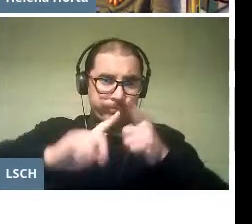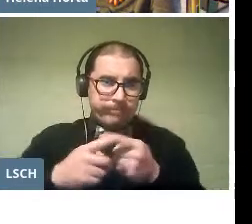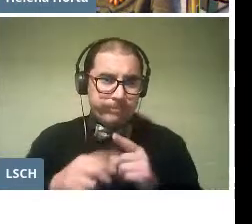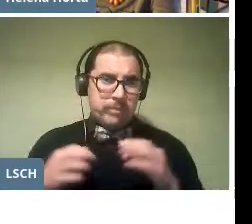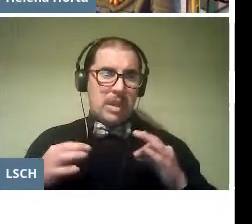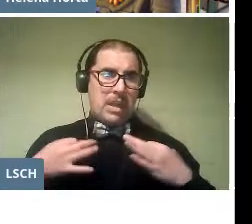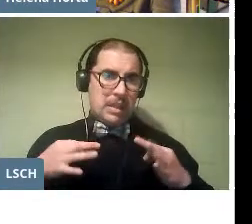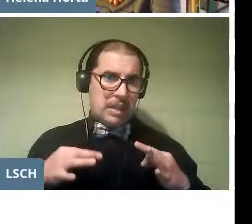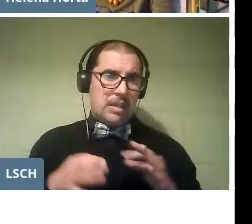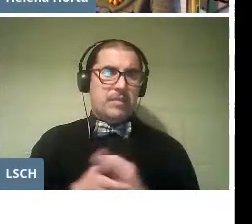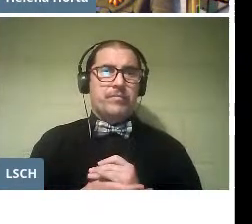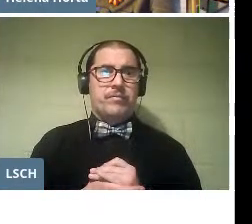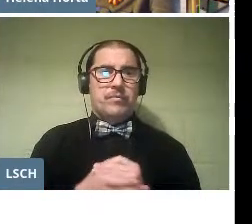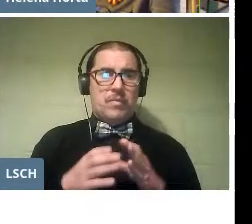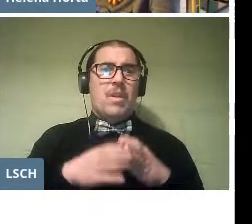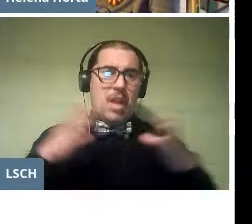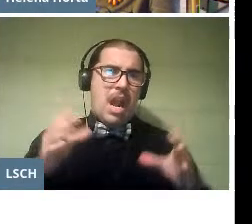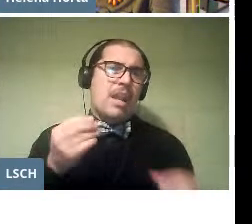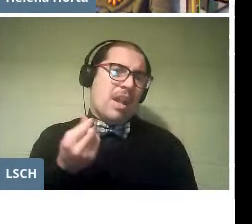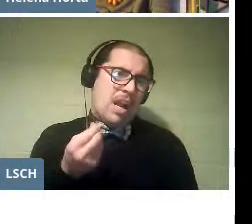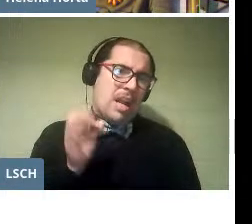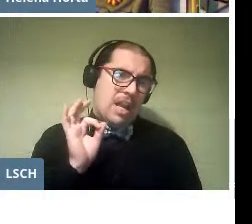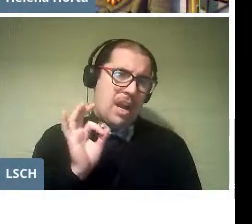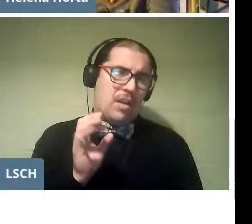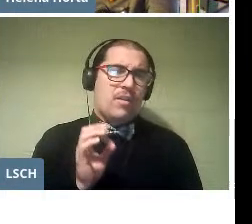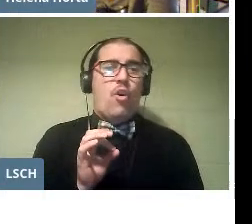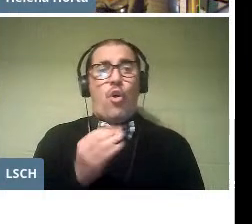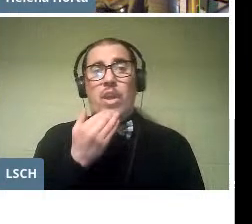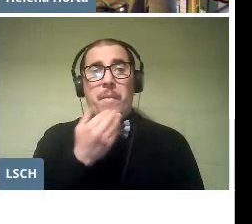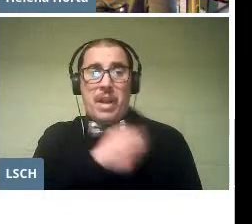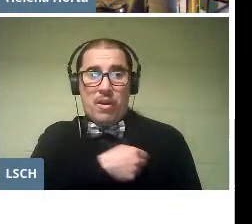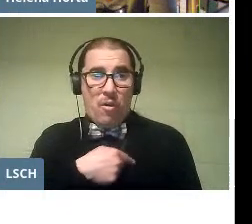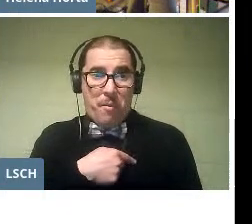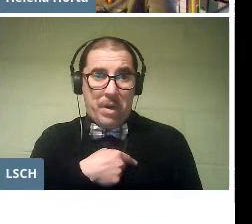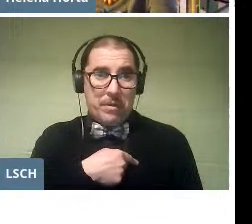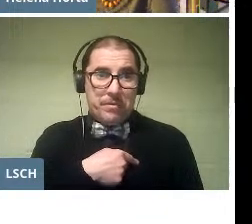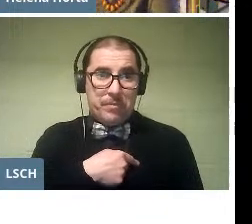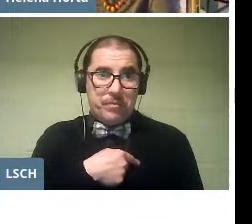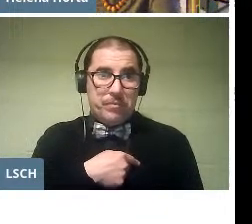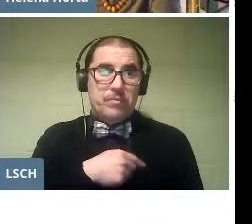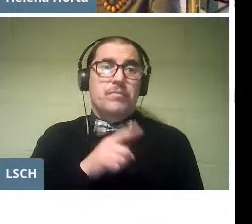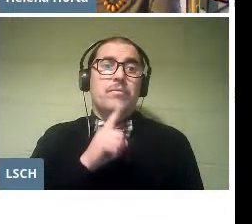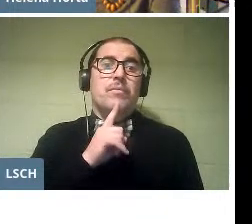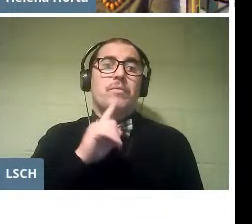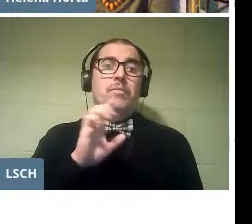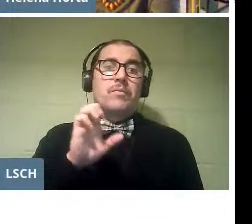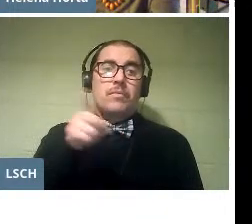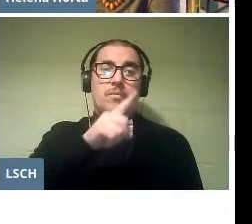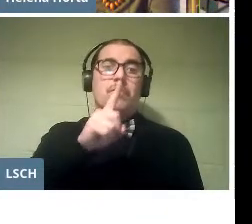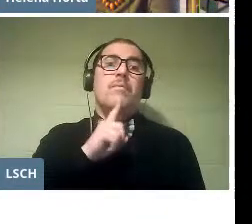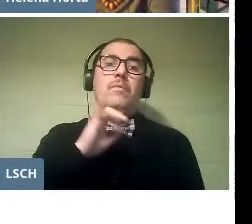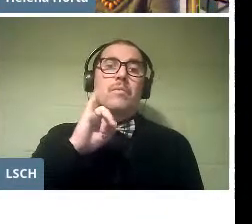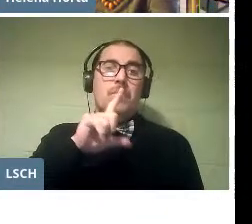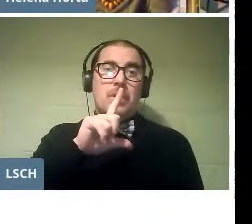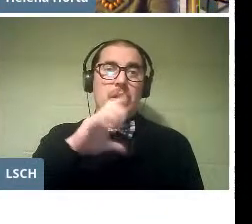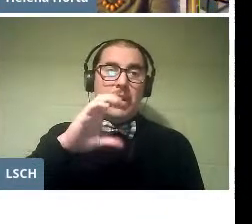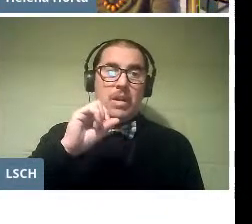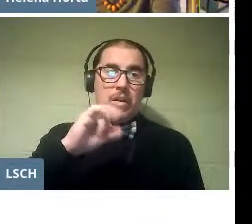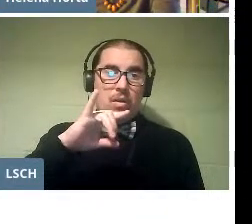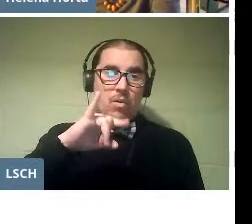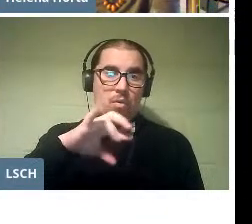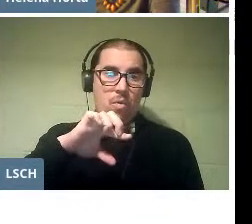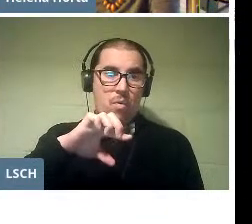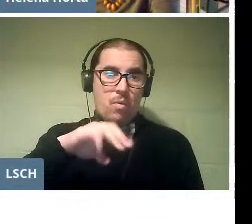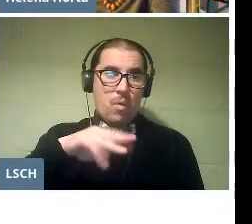Textiles de alto rango, o lo que se llamaba, es llamado textil cumbi. El